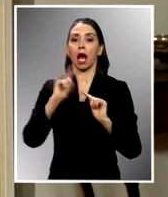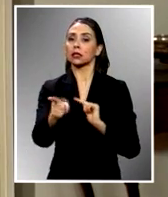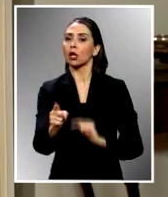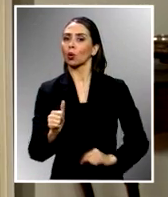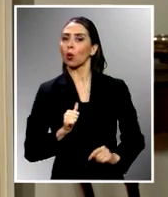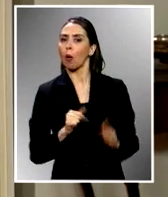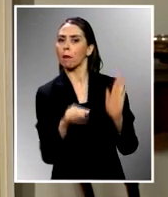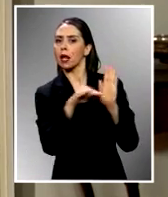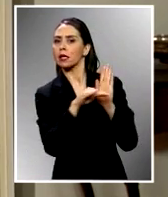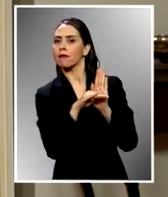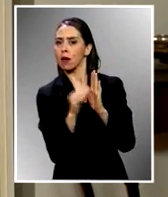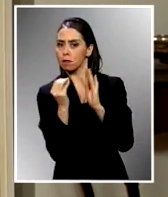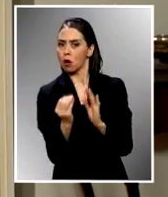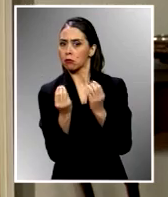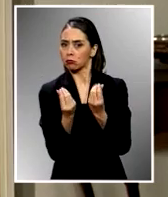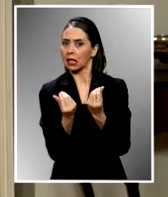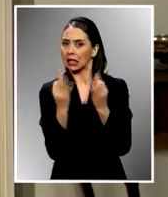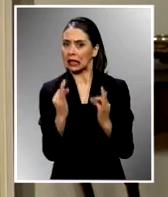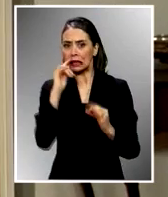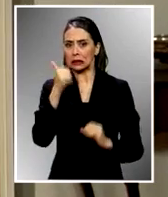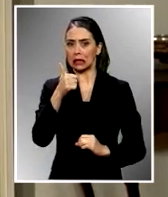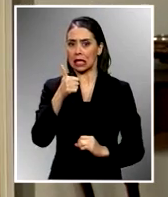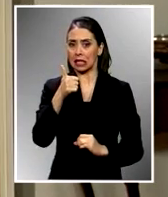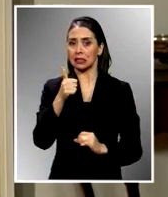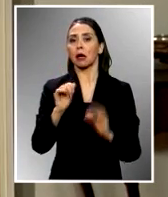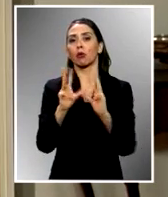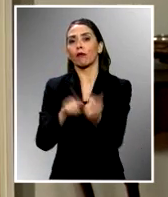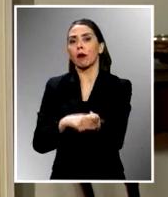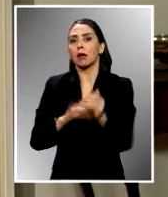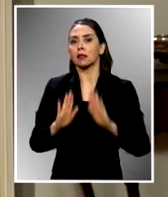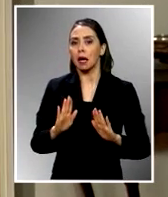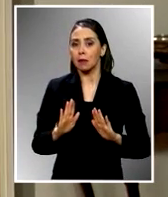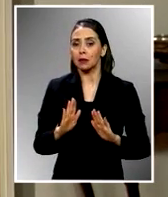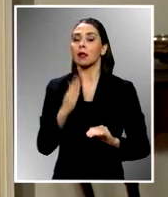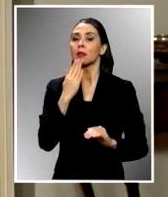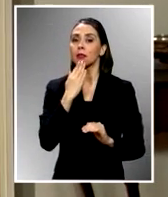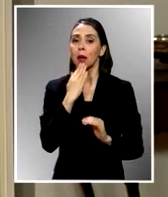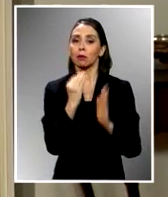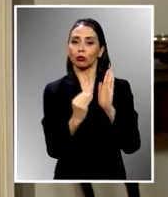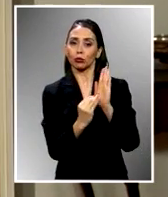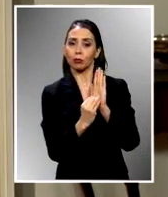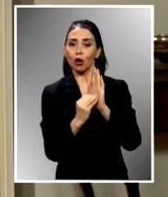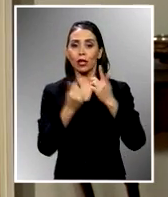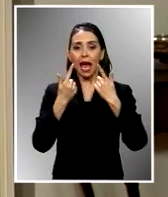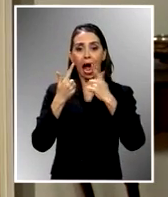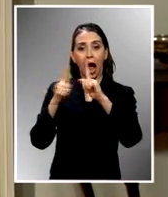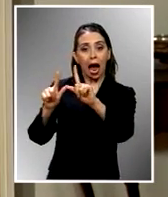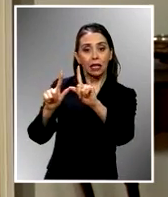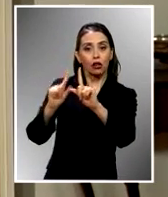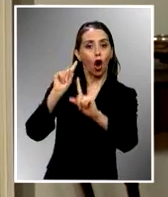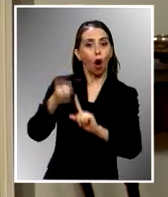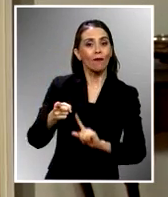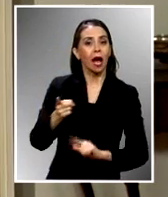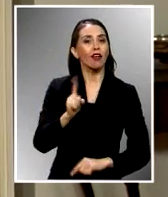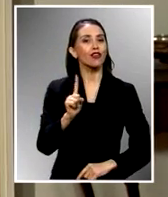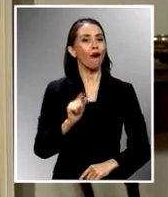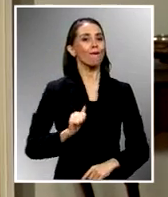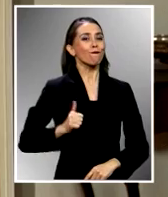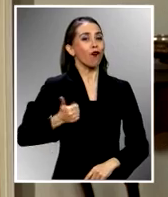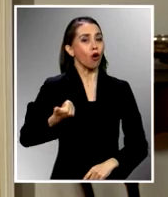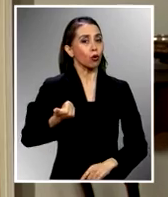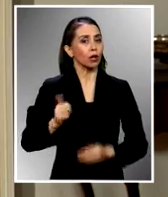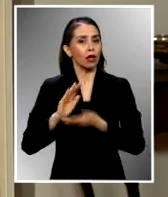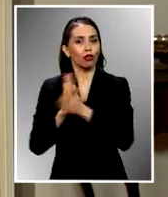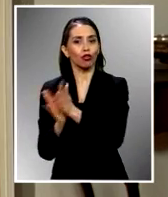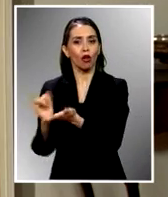excelencia que las familias esperan en ese mismo sentido se establece la acreditación obligatoria no voluntaria de